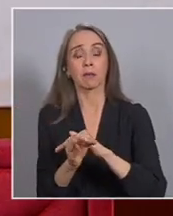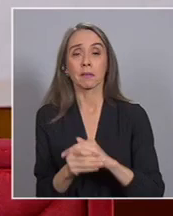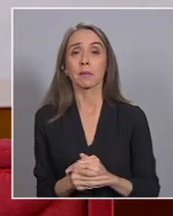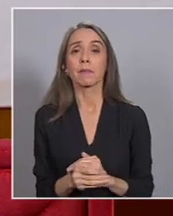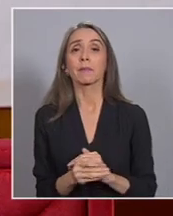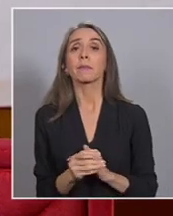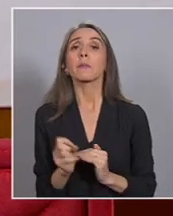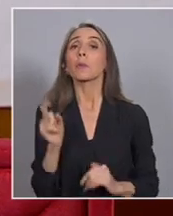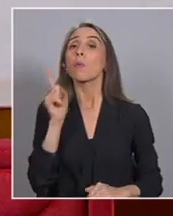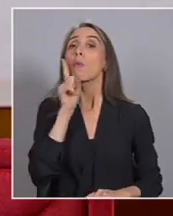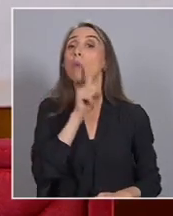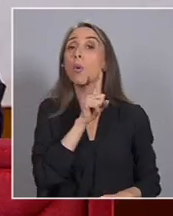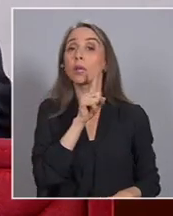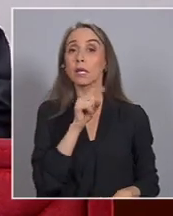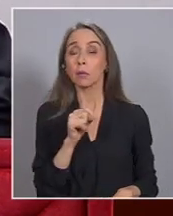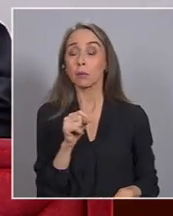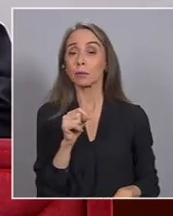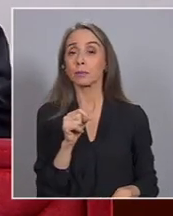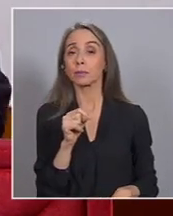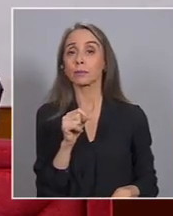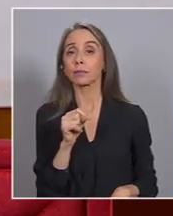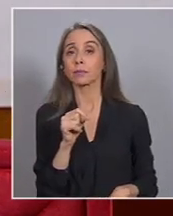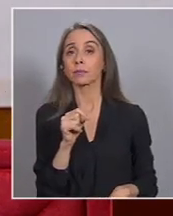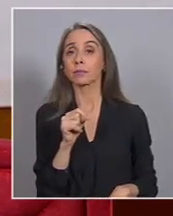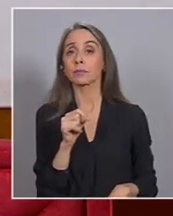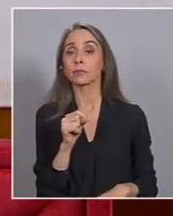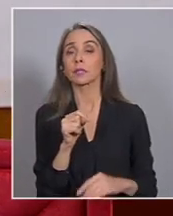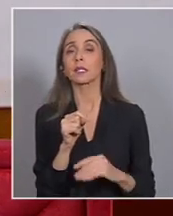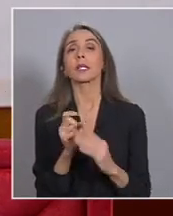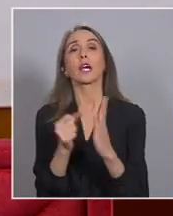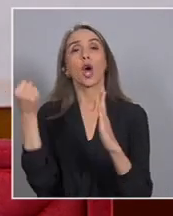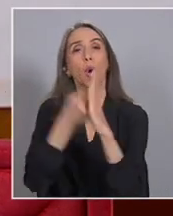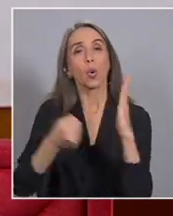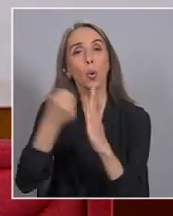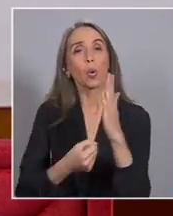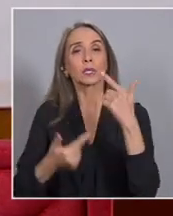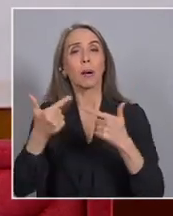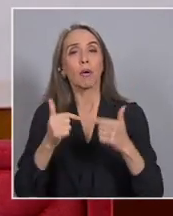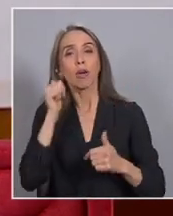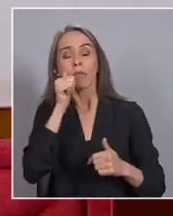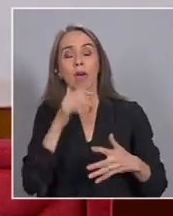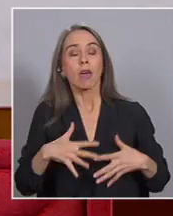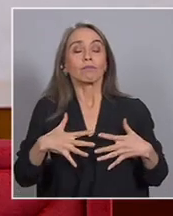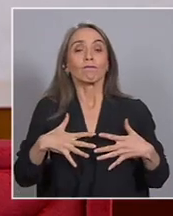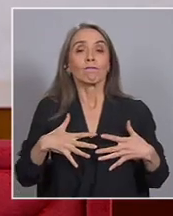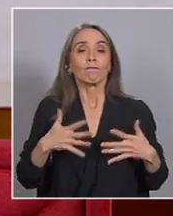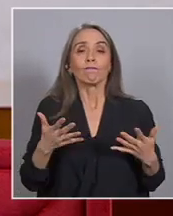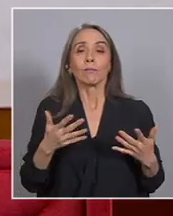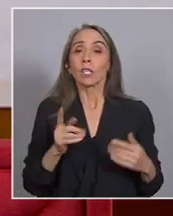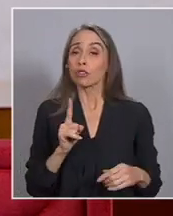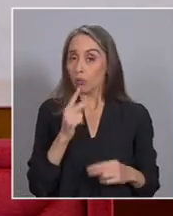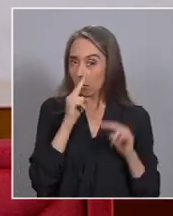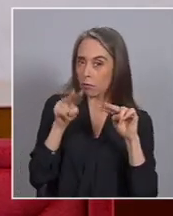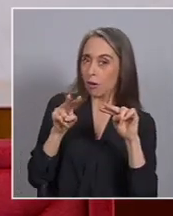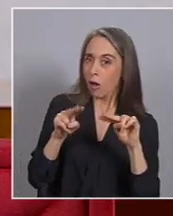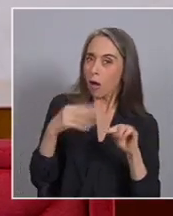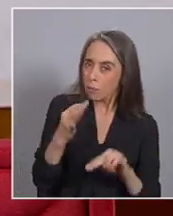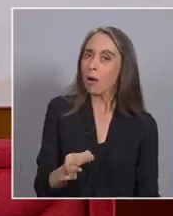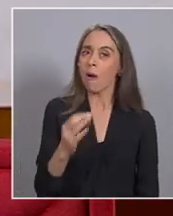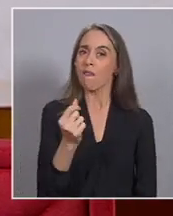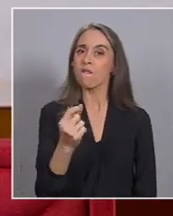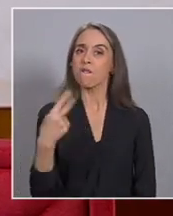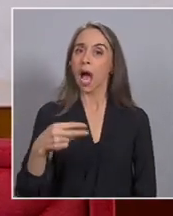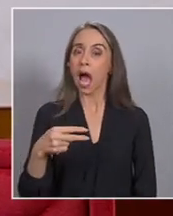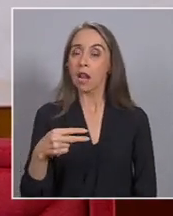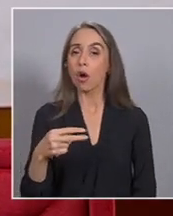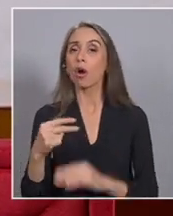Y por último, algo que al calor de la lucha política del día a día no le damos todo el valor que tiene, pero